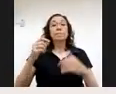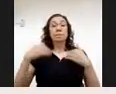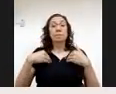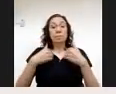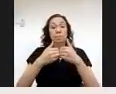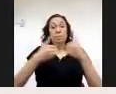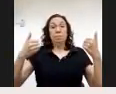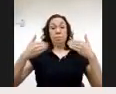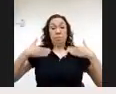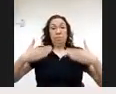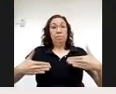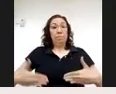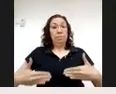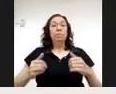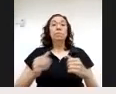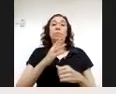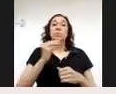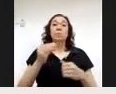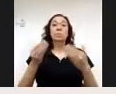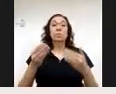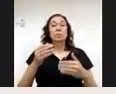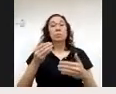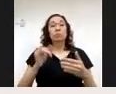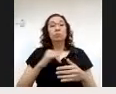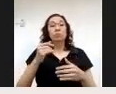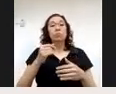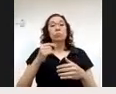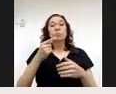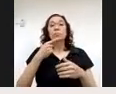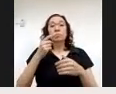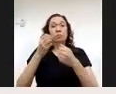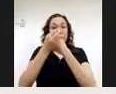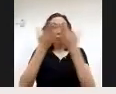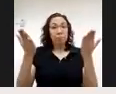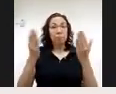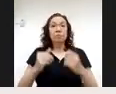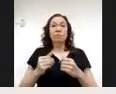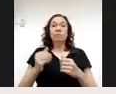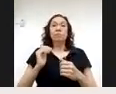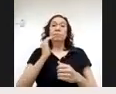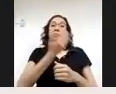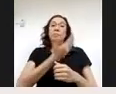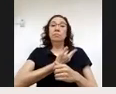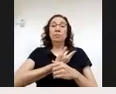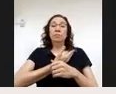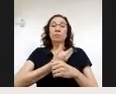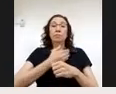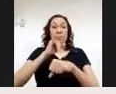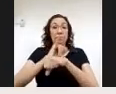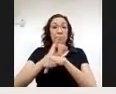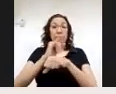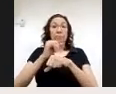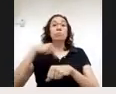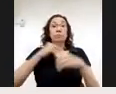físico. Y aquí hago un comercial de que en nuestras instalaciones tenemos